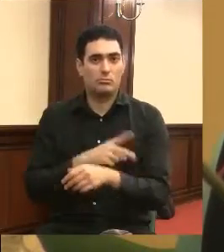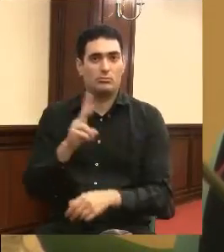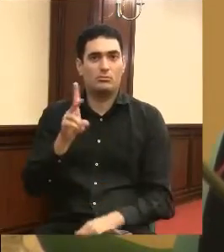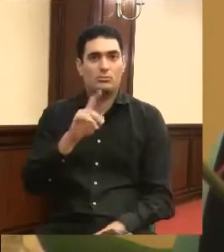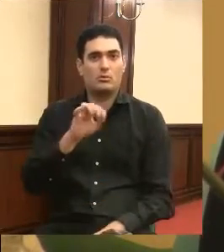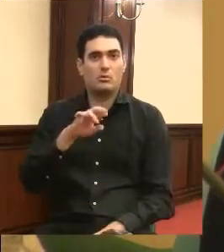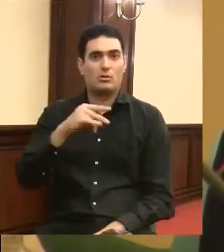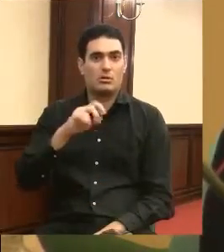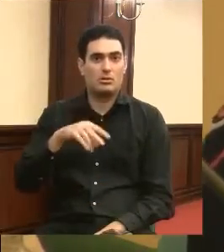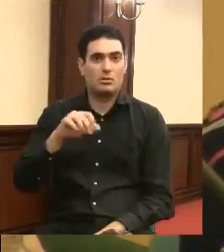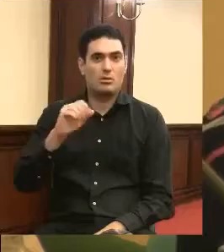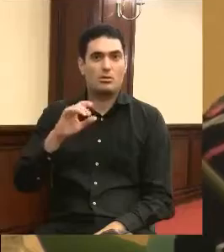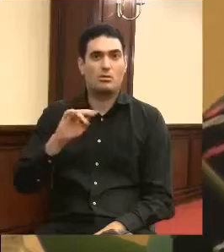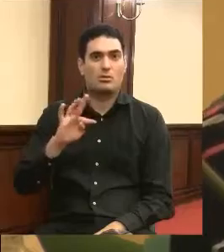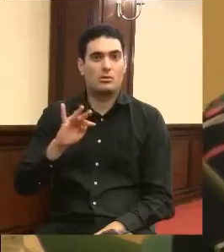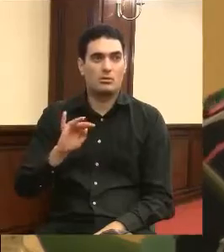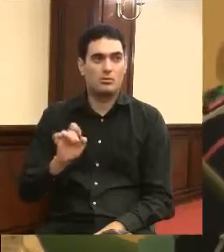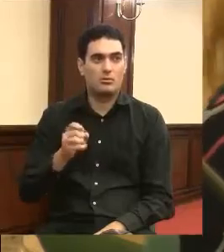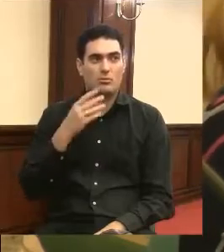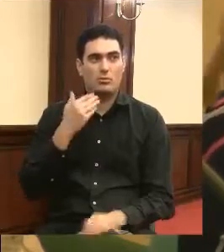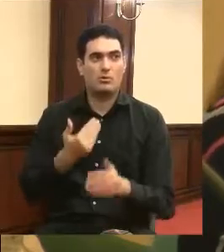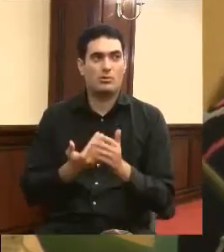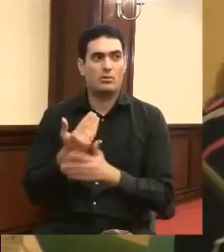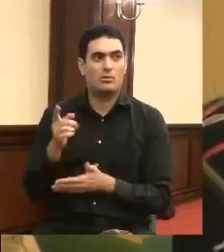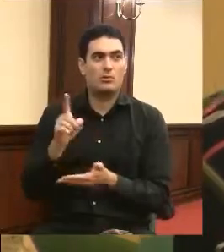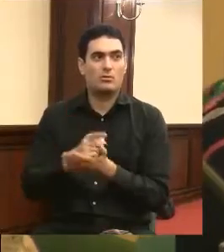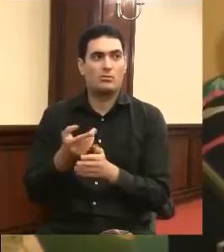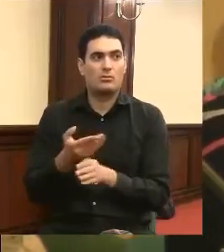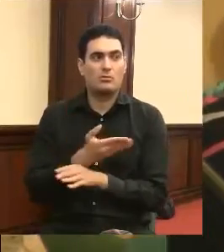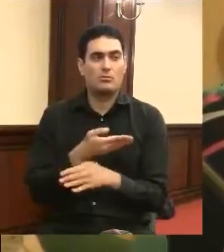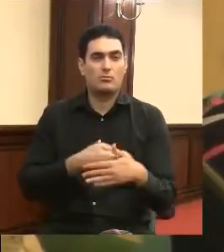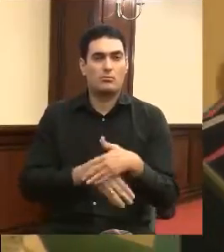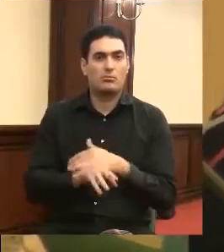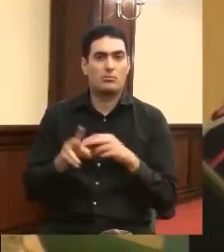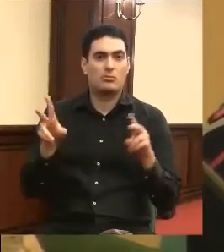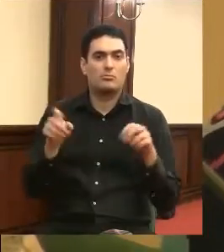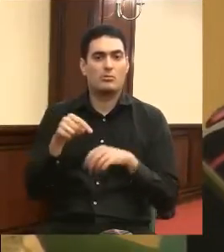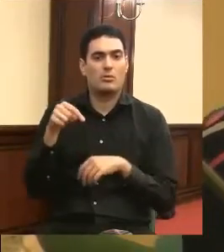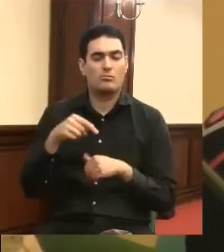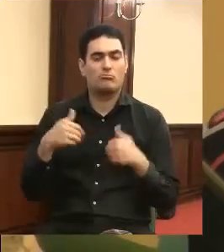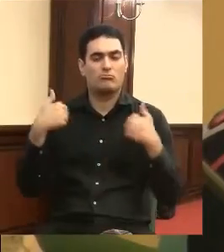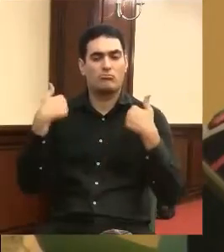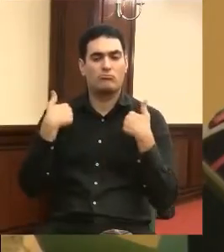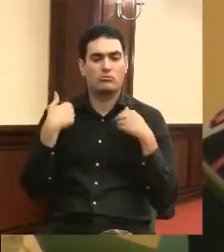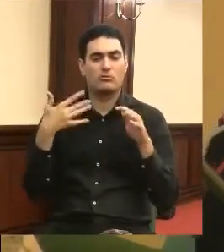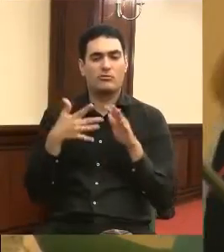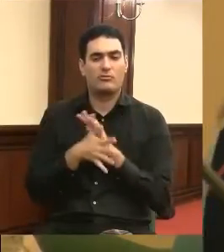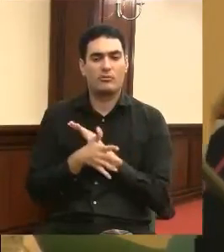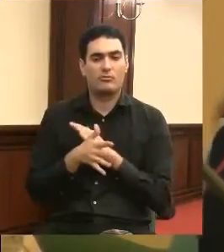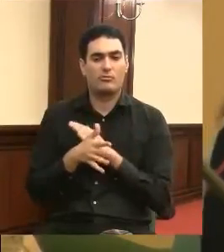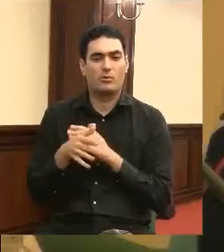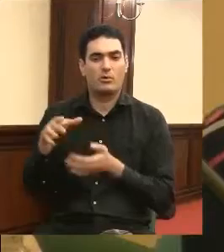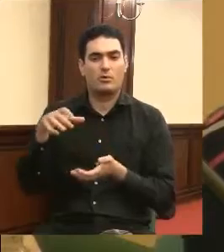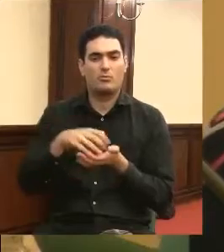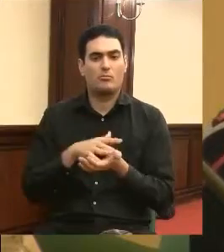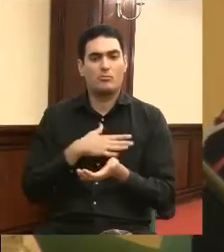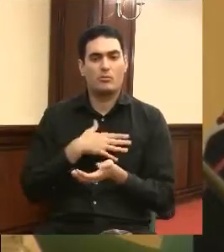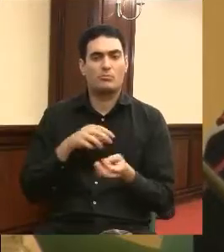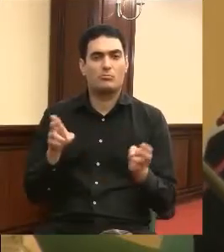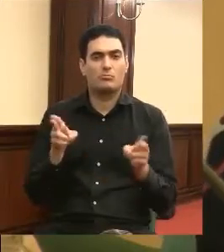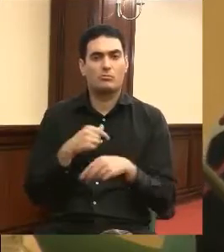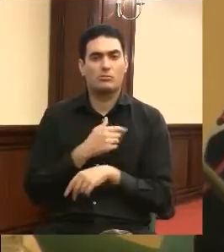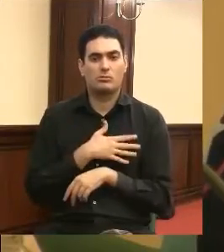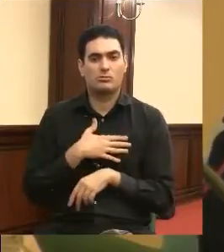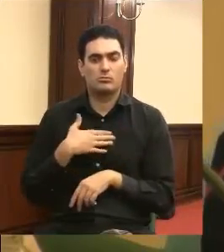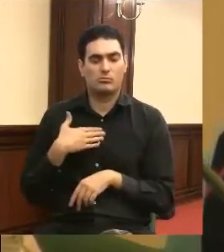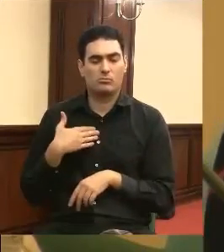trabajadores y usuarios del gimnasio Virgin Active que hoy nos acompañan en la sala. Buenos días de nuevo. Antes de meternos en el asunto que hoy nos ocupa,